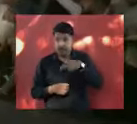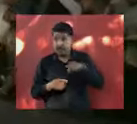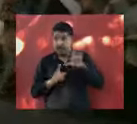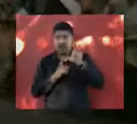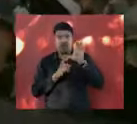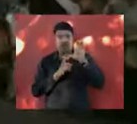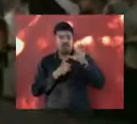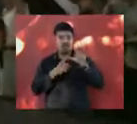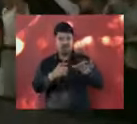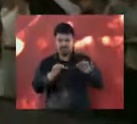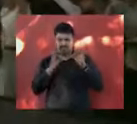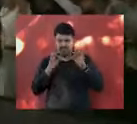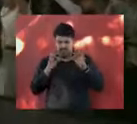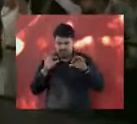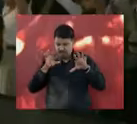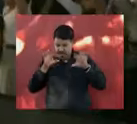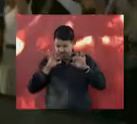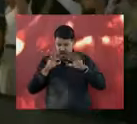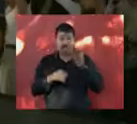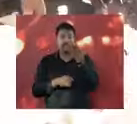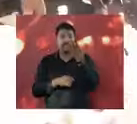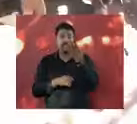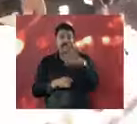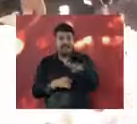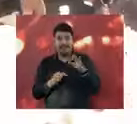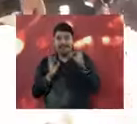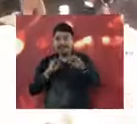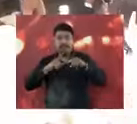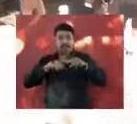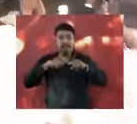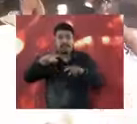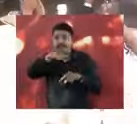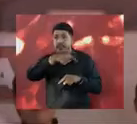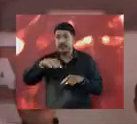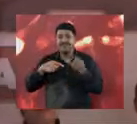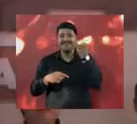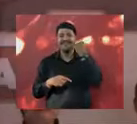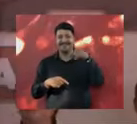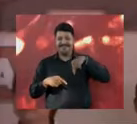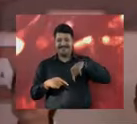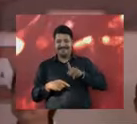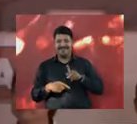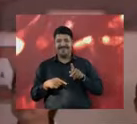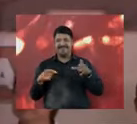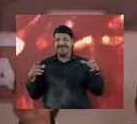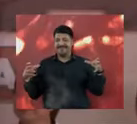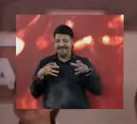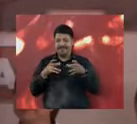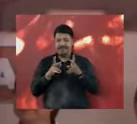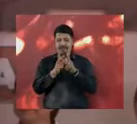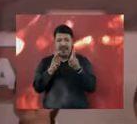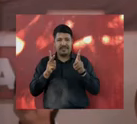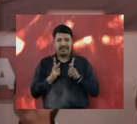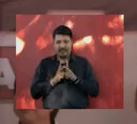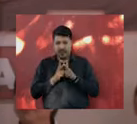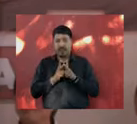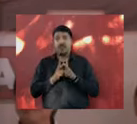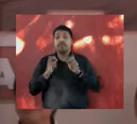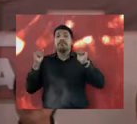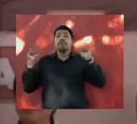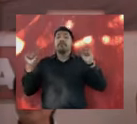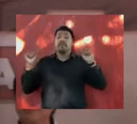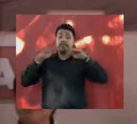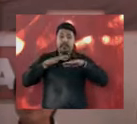10? Ahora imagínense esta plaza multiplicada por 10, pues ya Lulú va a ser